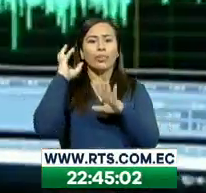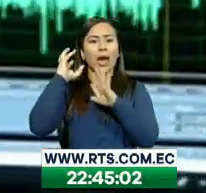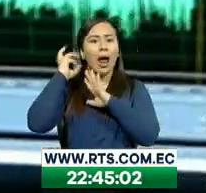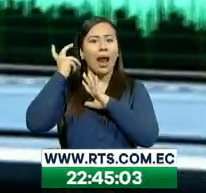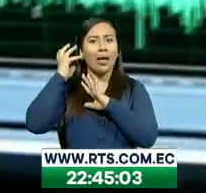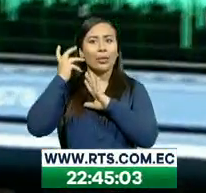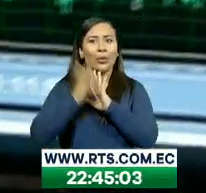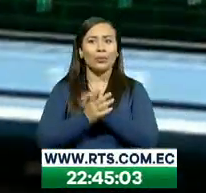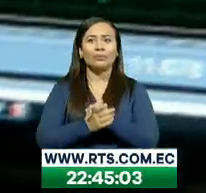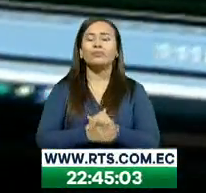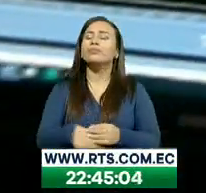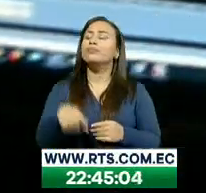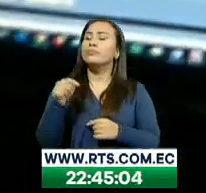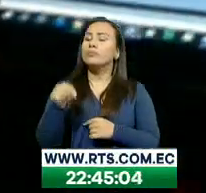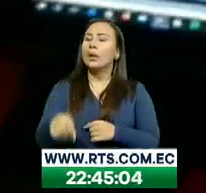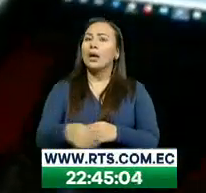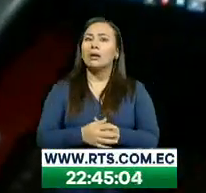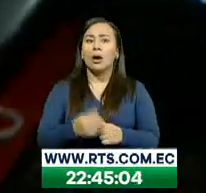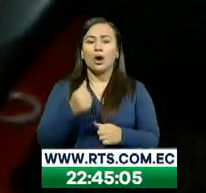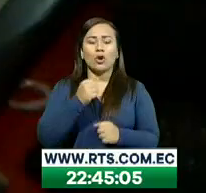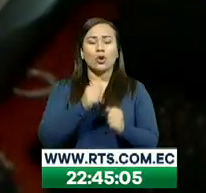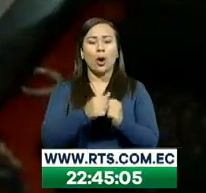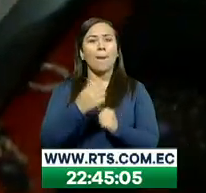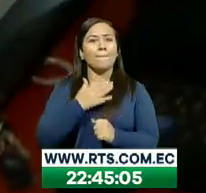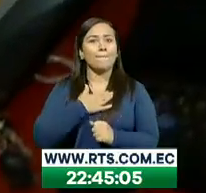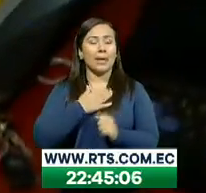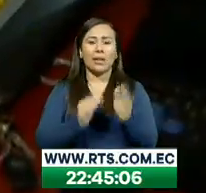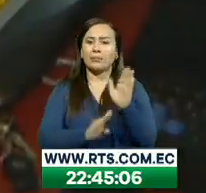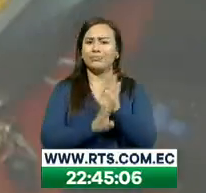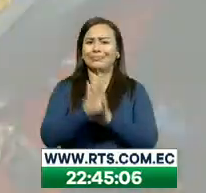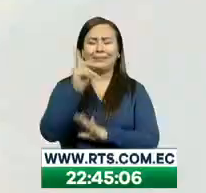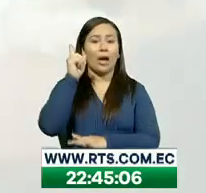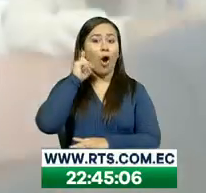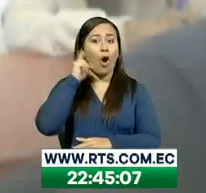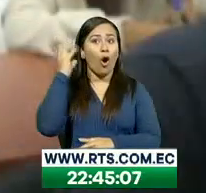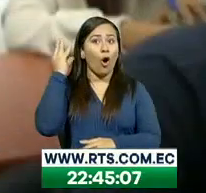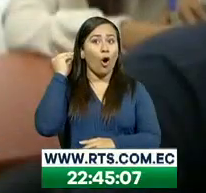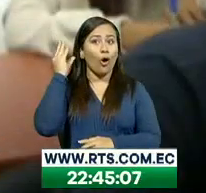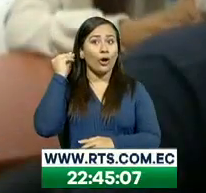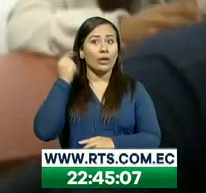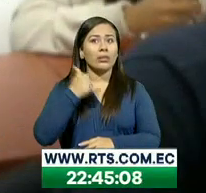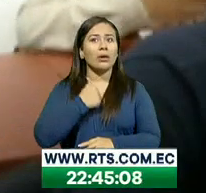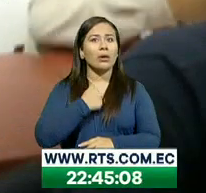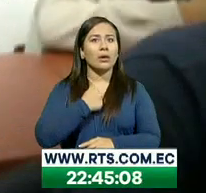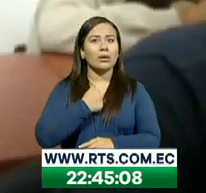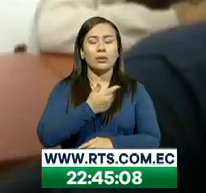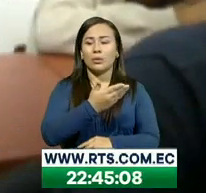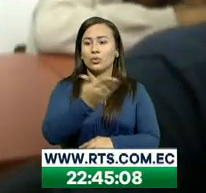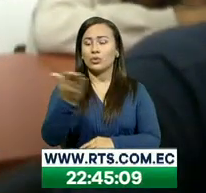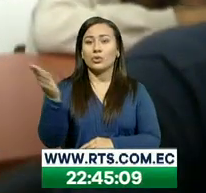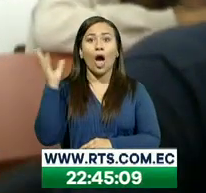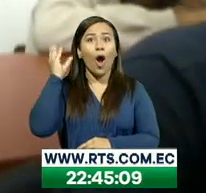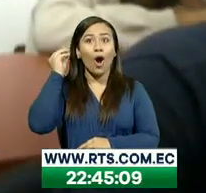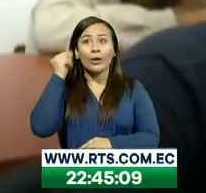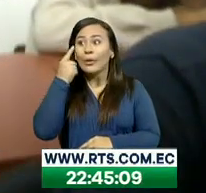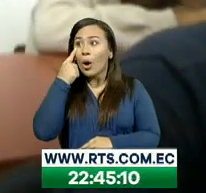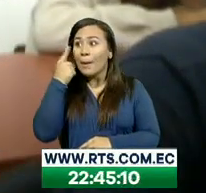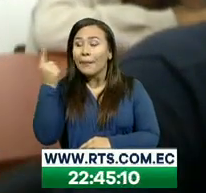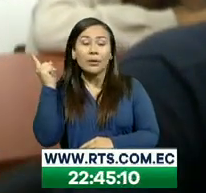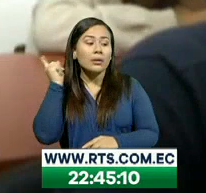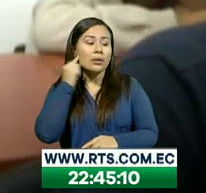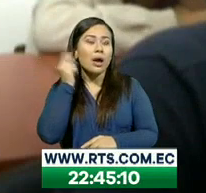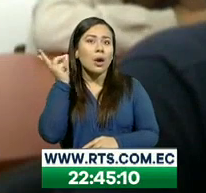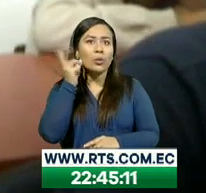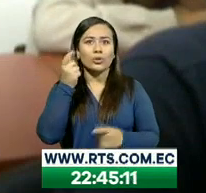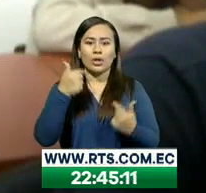Es materia afín con mi sentido más desarrollado, porque el oído es, como para ustedes, la visión. Por ejemplo,